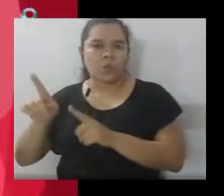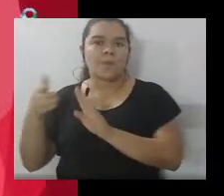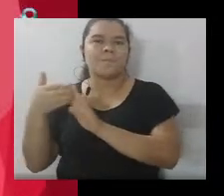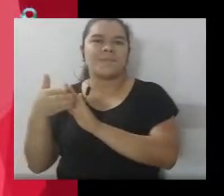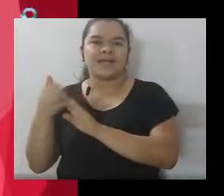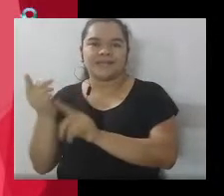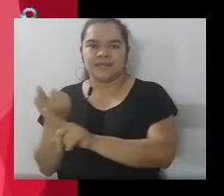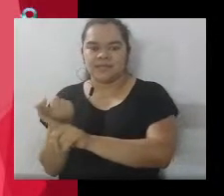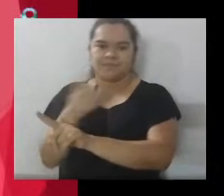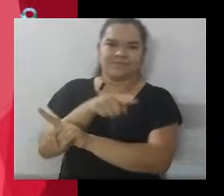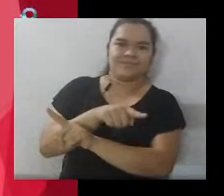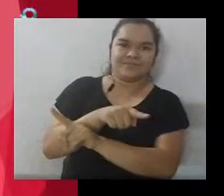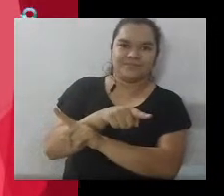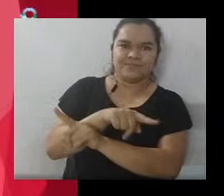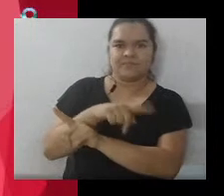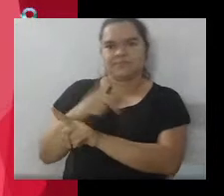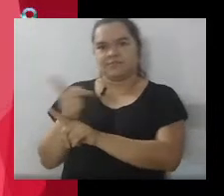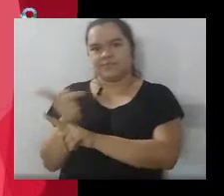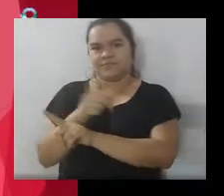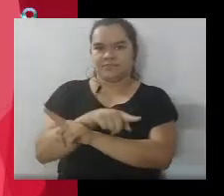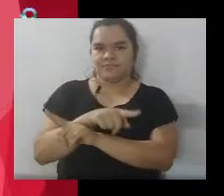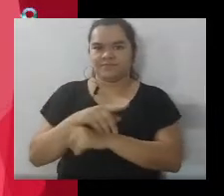el campus de Odoro Roca.